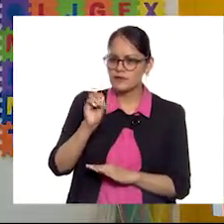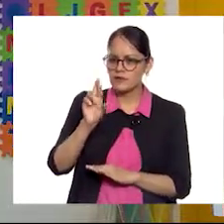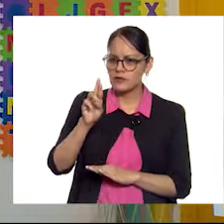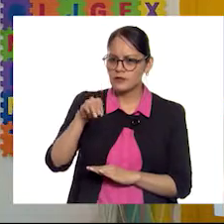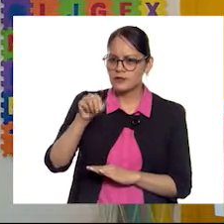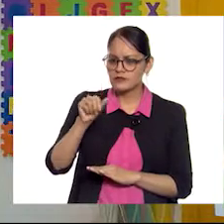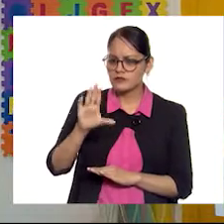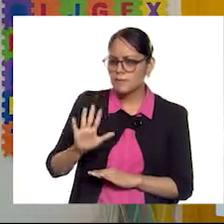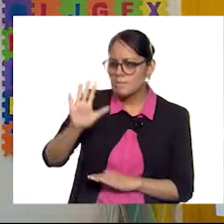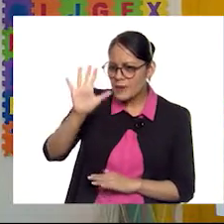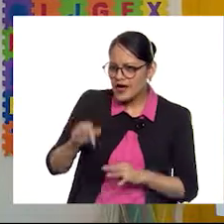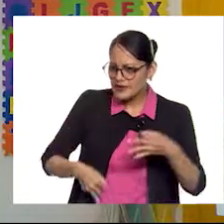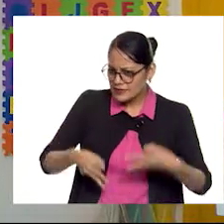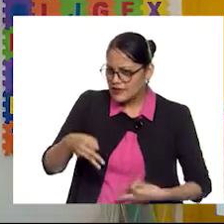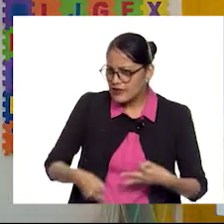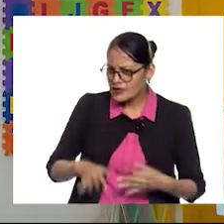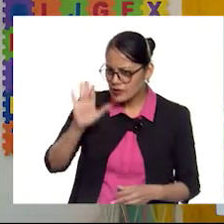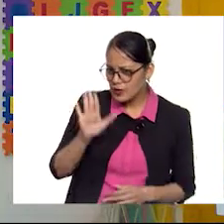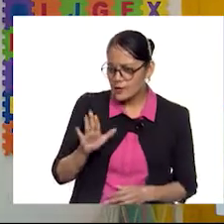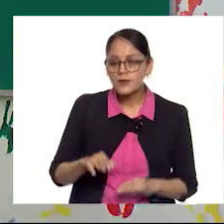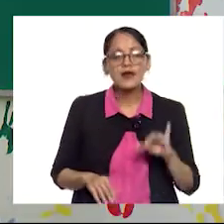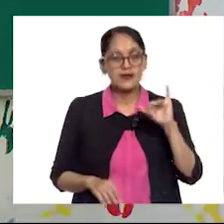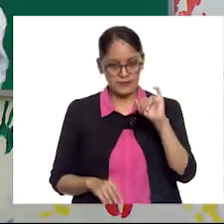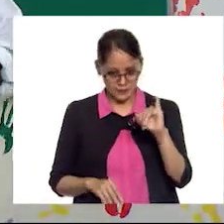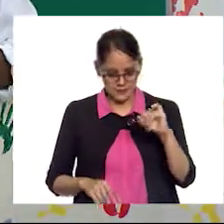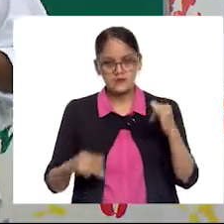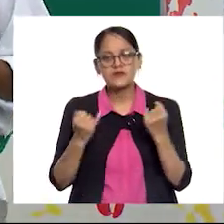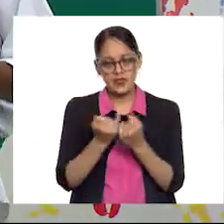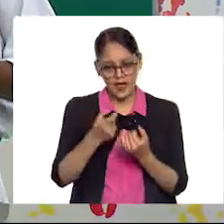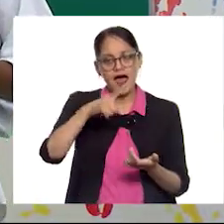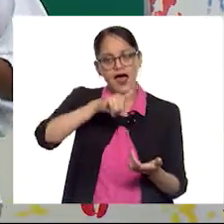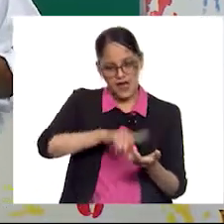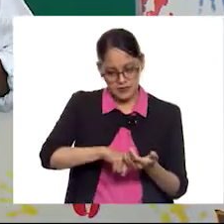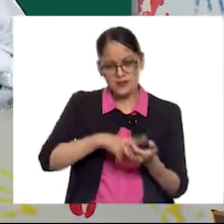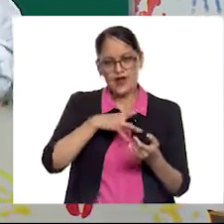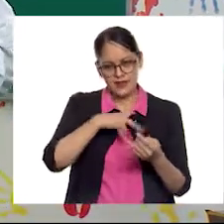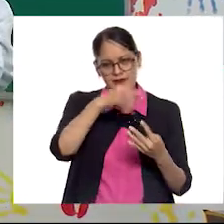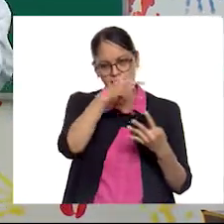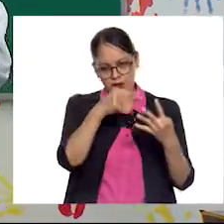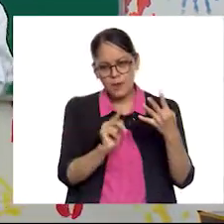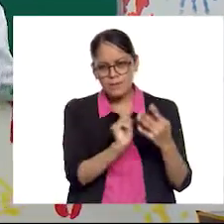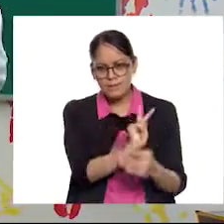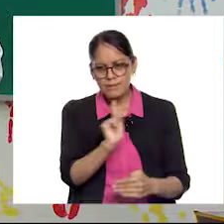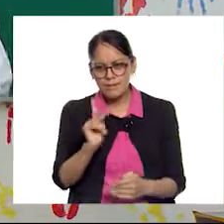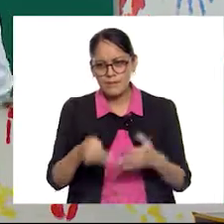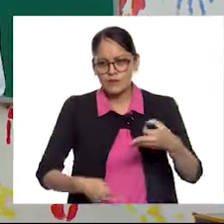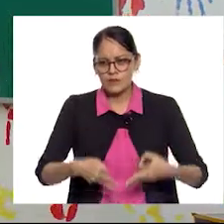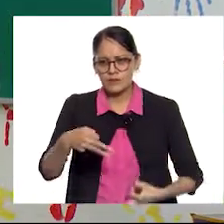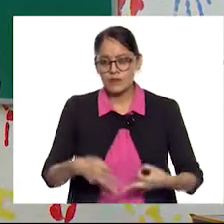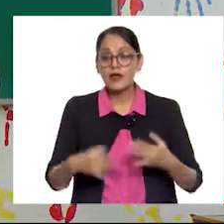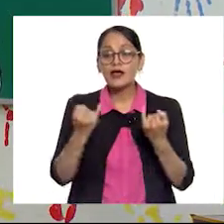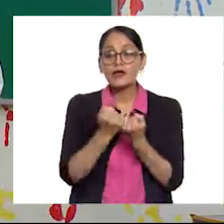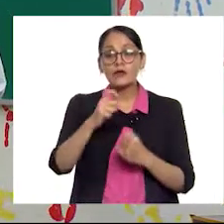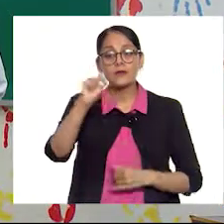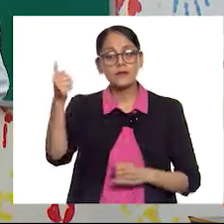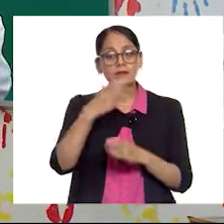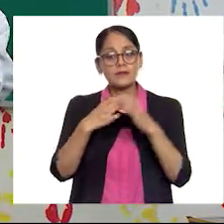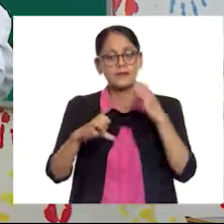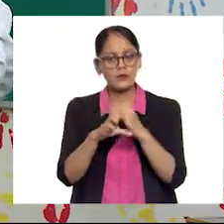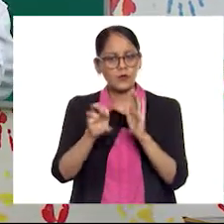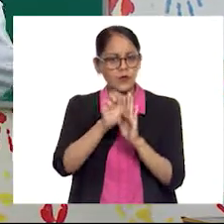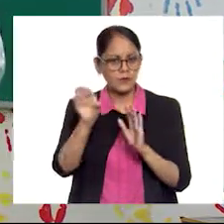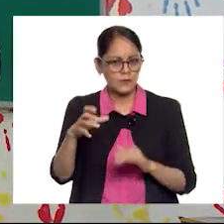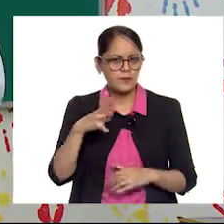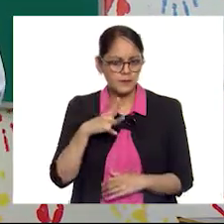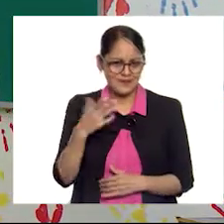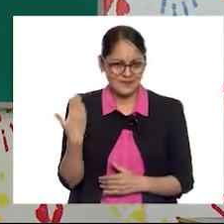obra de teatro? Sí. Contiene elementos de una obra de teatro, Ajá. pero también incluye muchas otras cosas. También